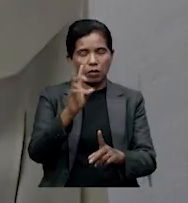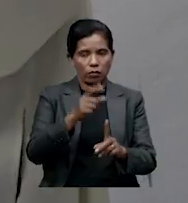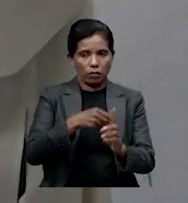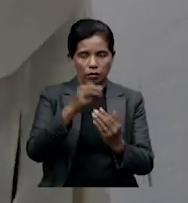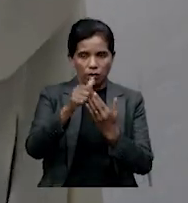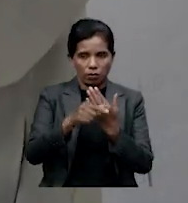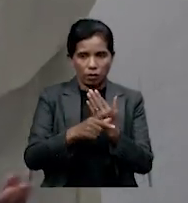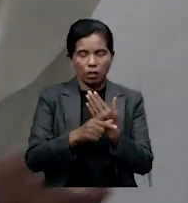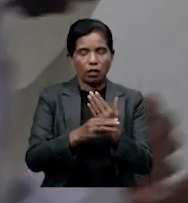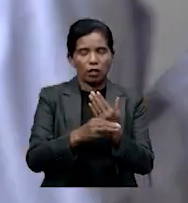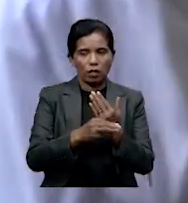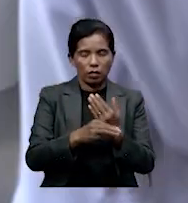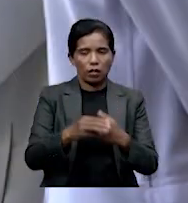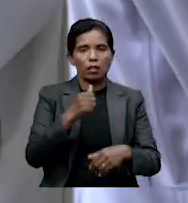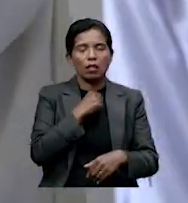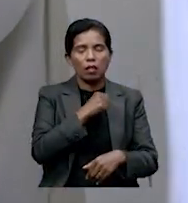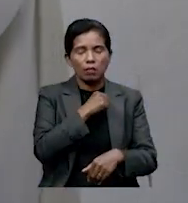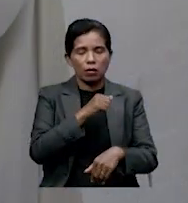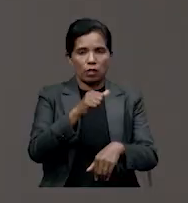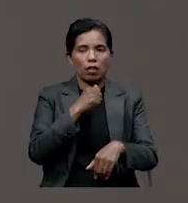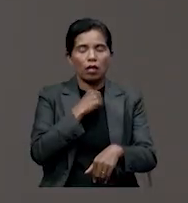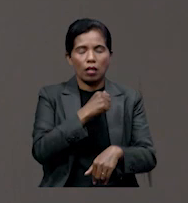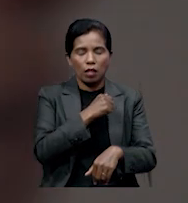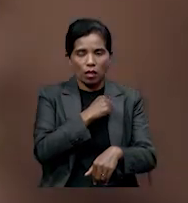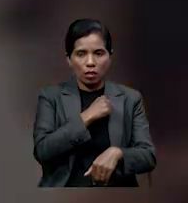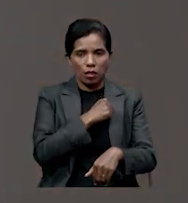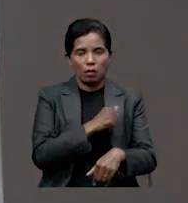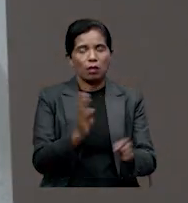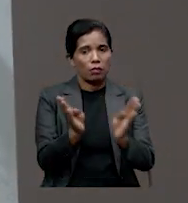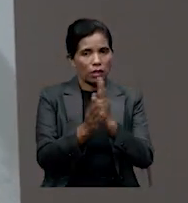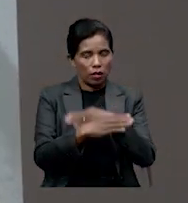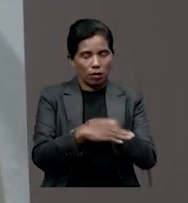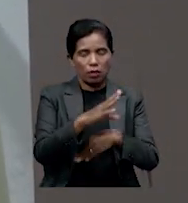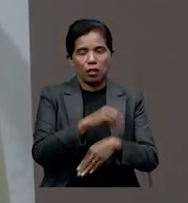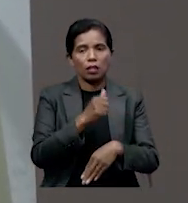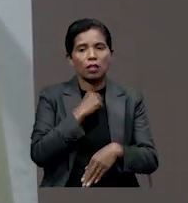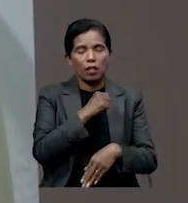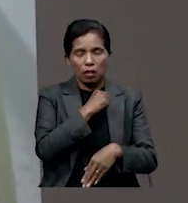sanuro sin walu. Padre Abito ordena sai amolulu e kiha gleno, depois ordena